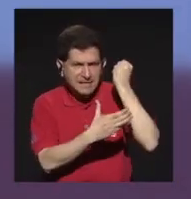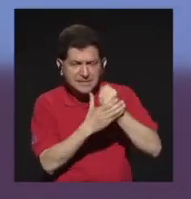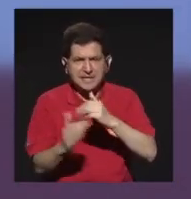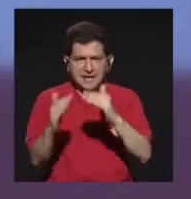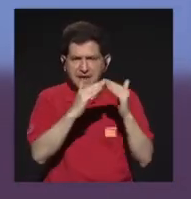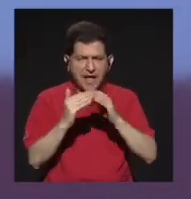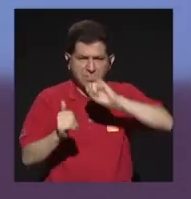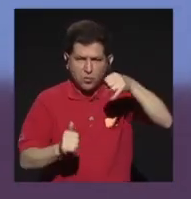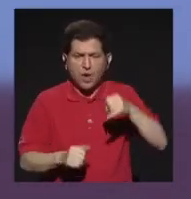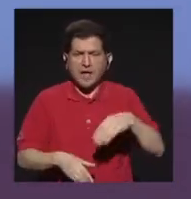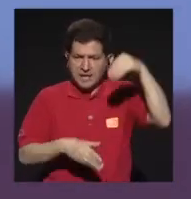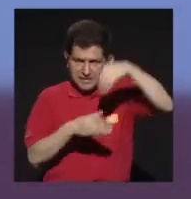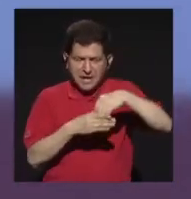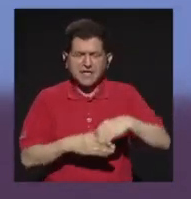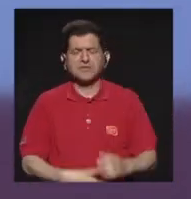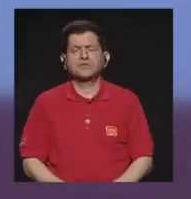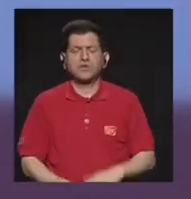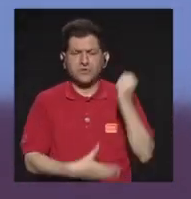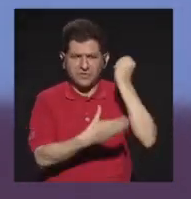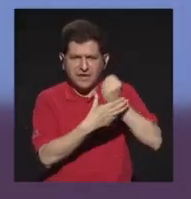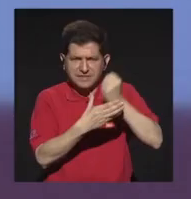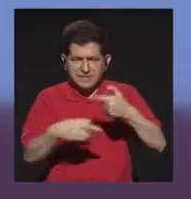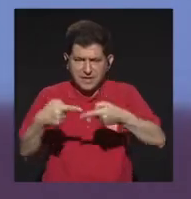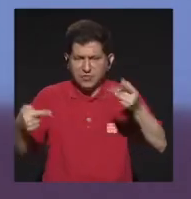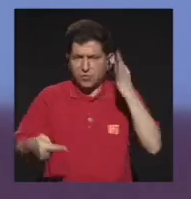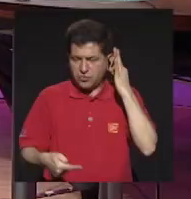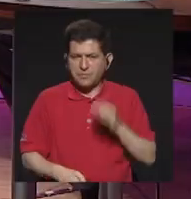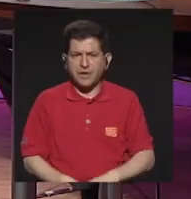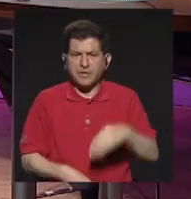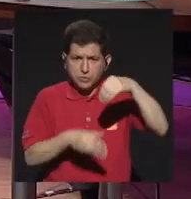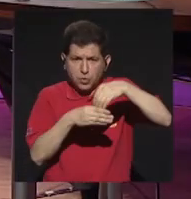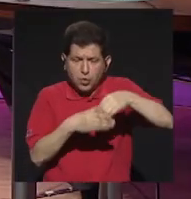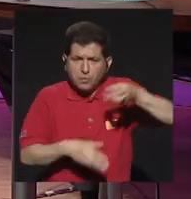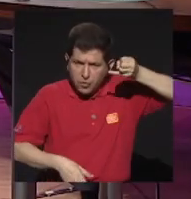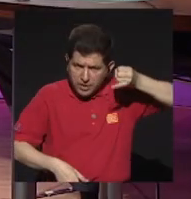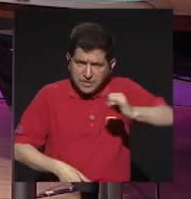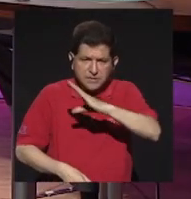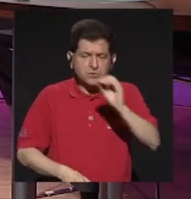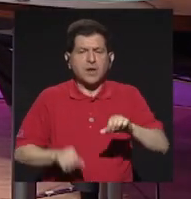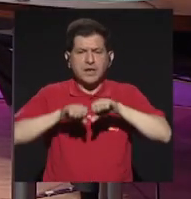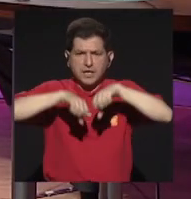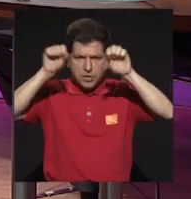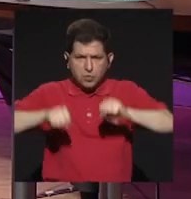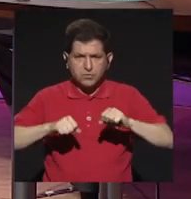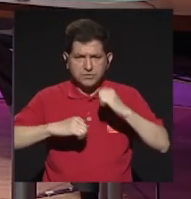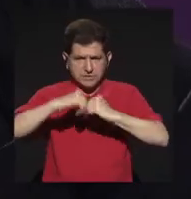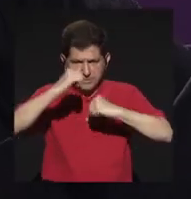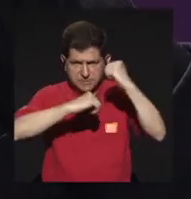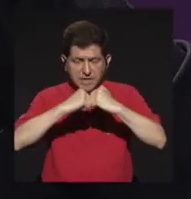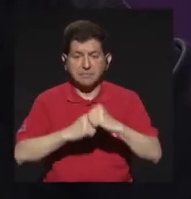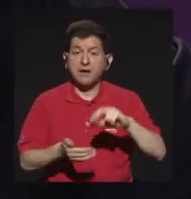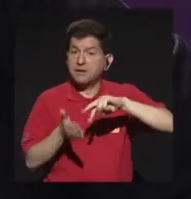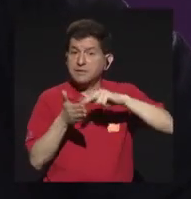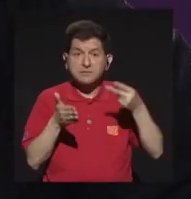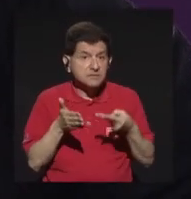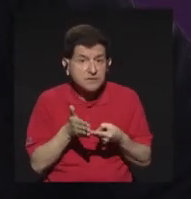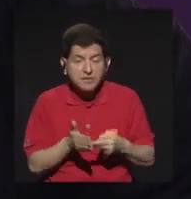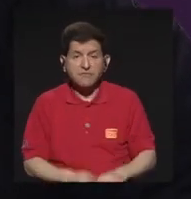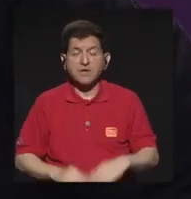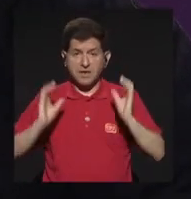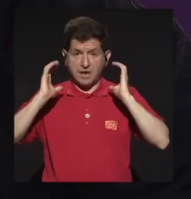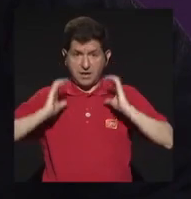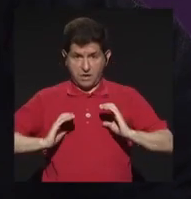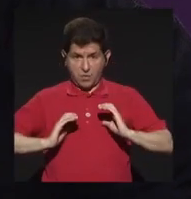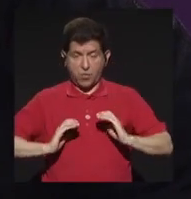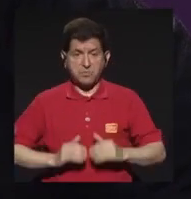cuales pertenecían al feminicidio sexual sistémico y eso significa que hay cuerpos que no importan entonces en la sociedad